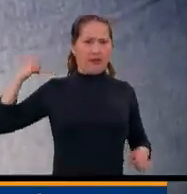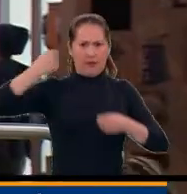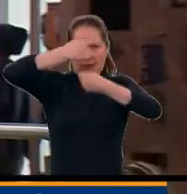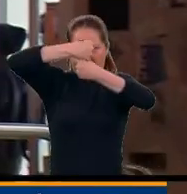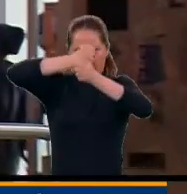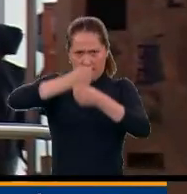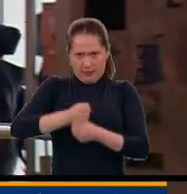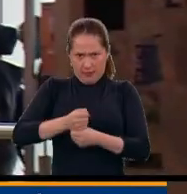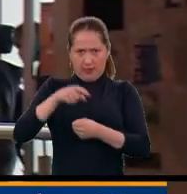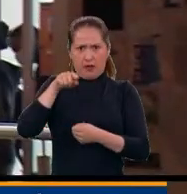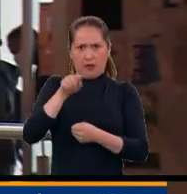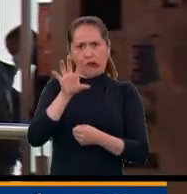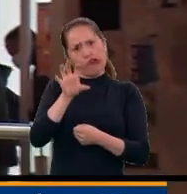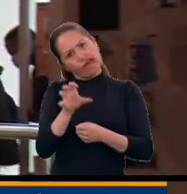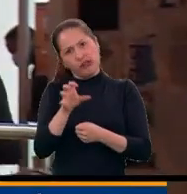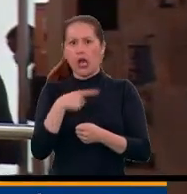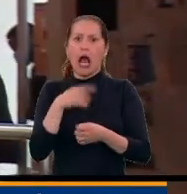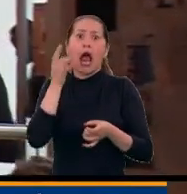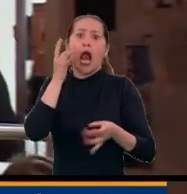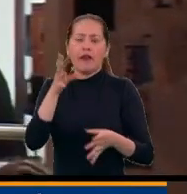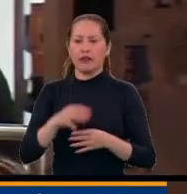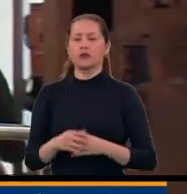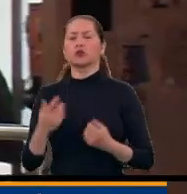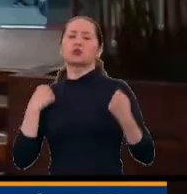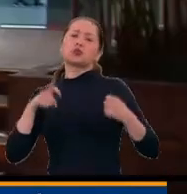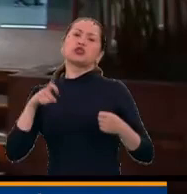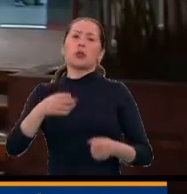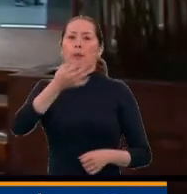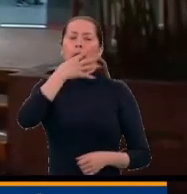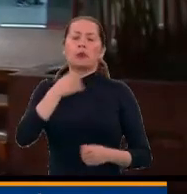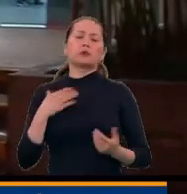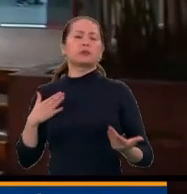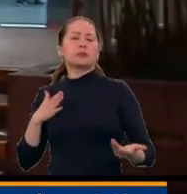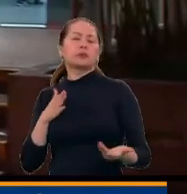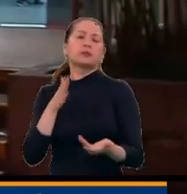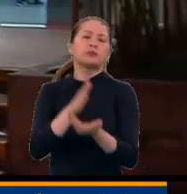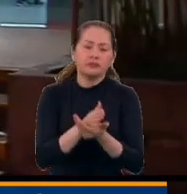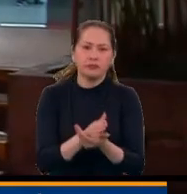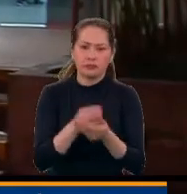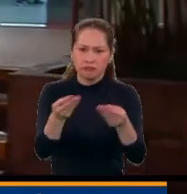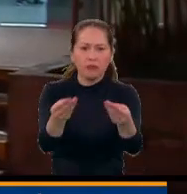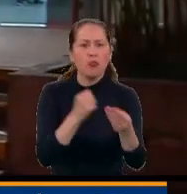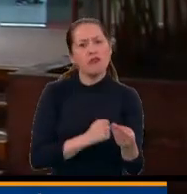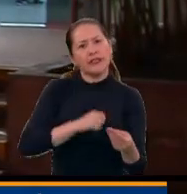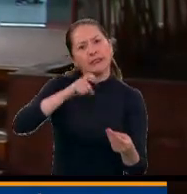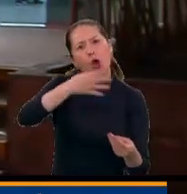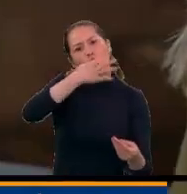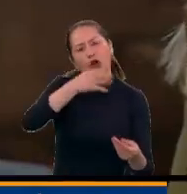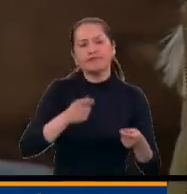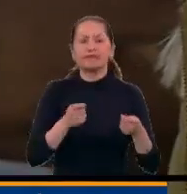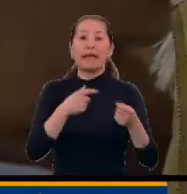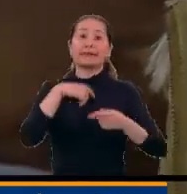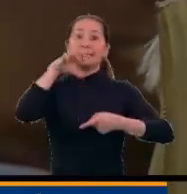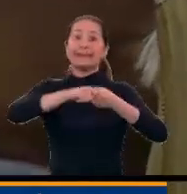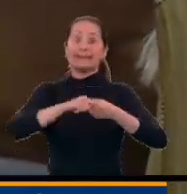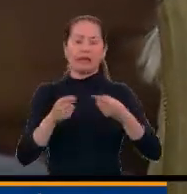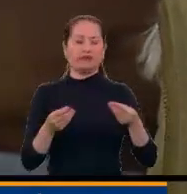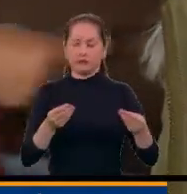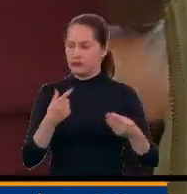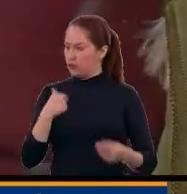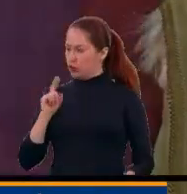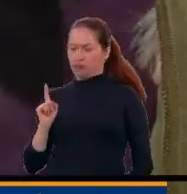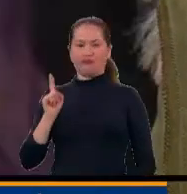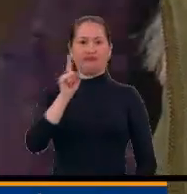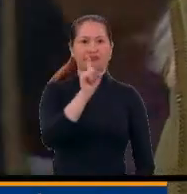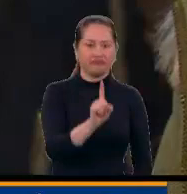a uno de los centros médicos de CAFAM, se encontró con una falla en el sistema. Esta mañana sin una cita y vengo acá y me dicen que